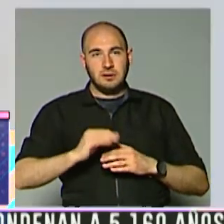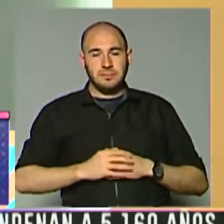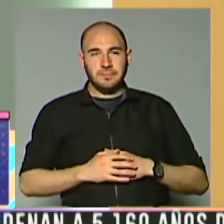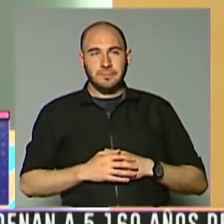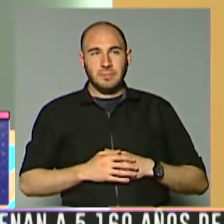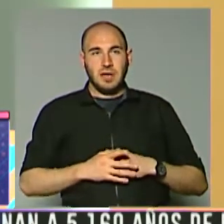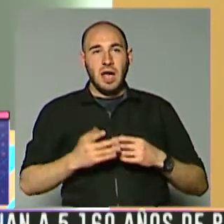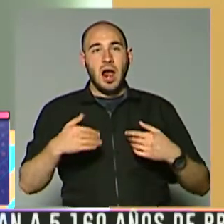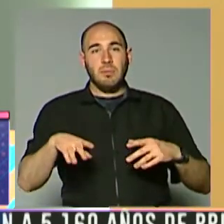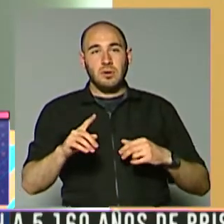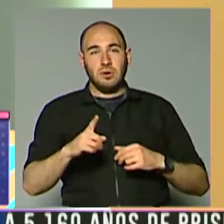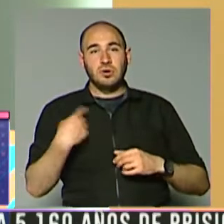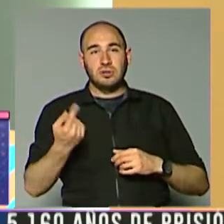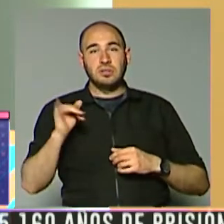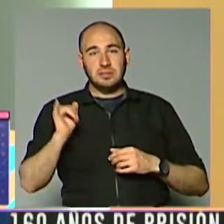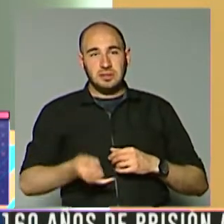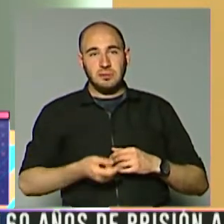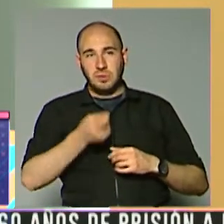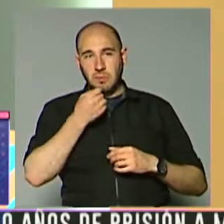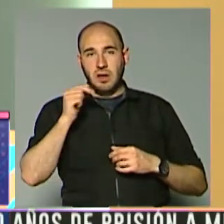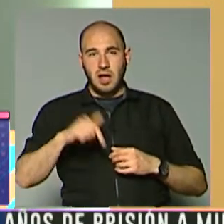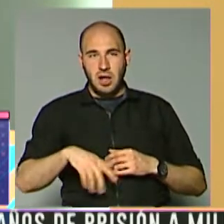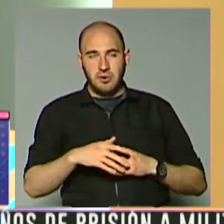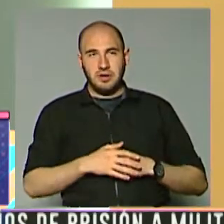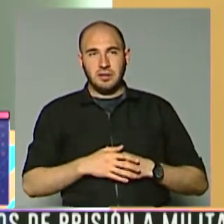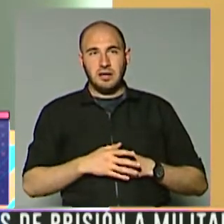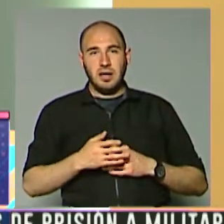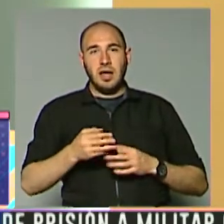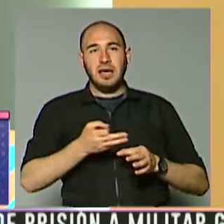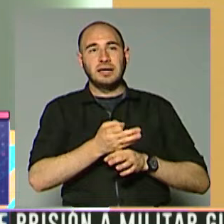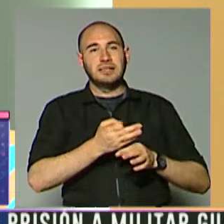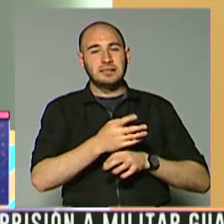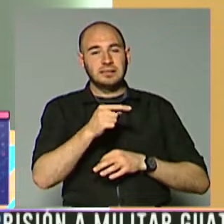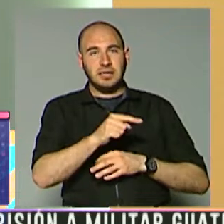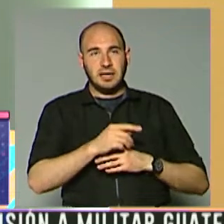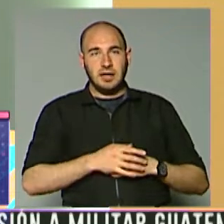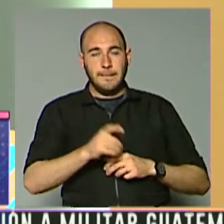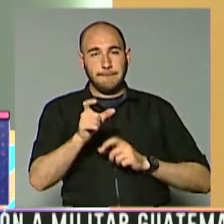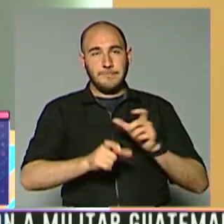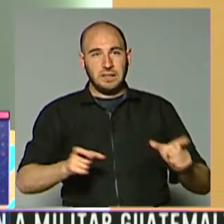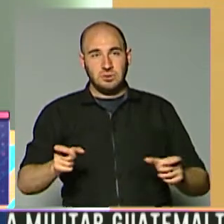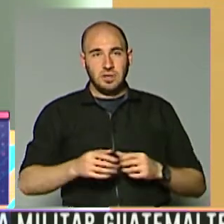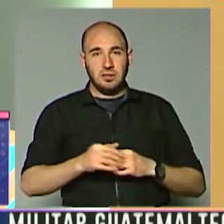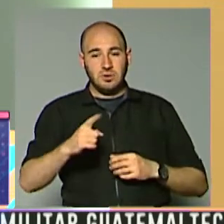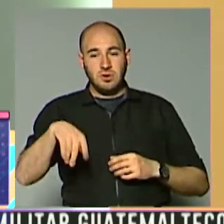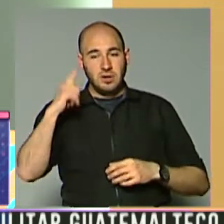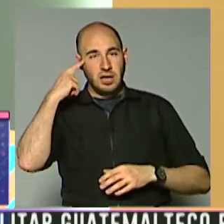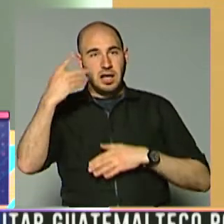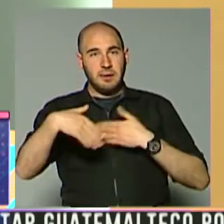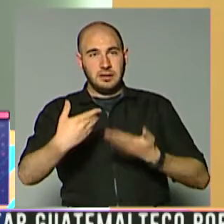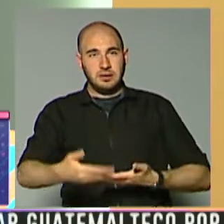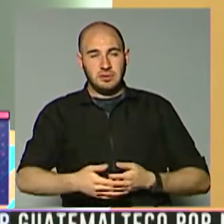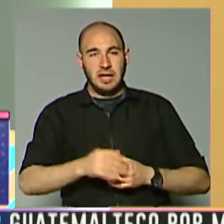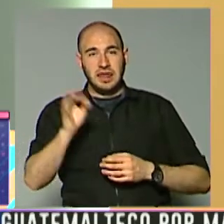aparezca algo que nosotros sí hoy, por ejemplo, tratamos de llevar a la docencia, que es que los chicos cuando se forman,